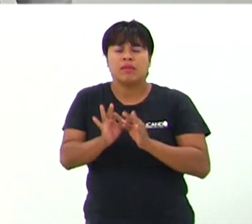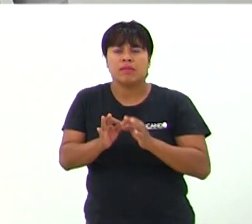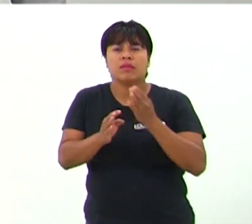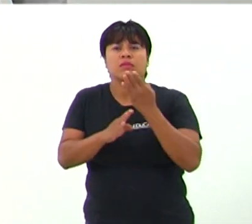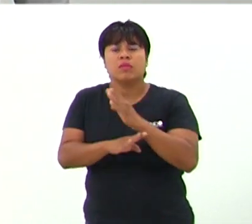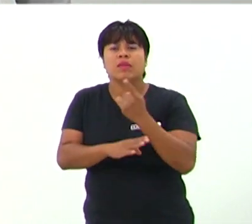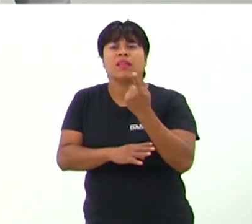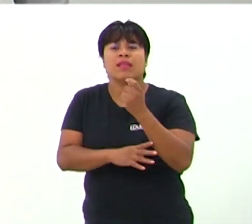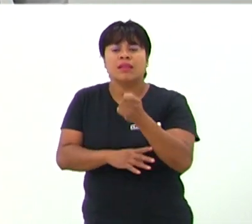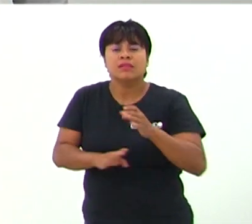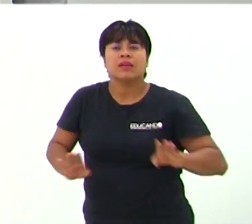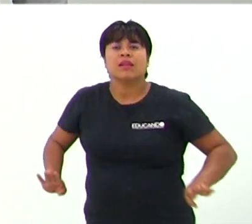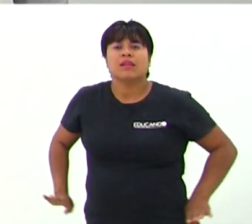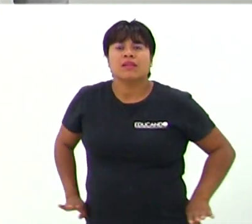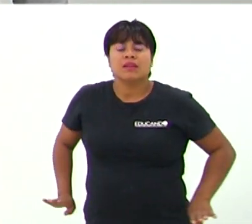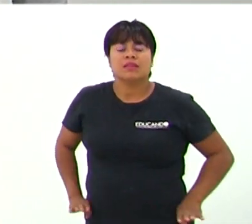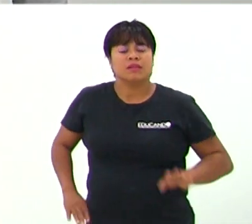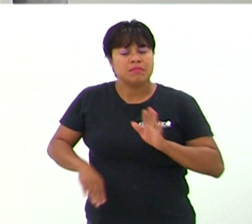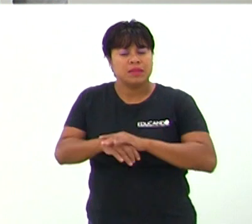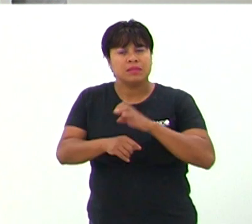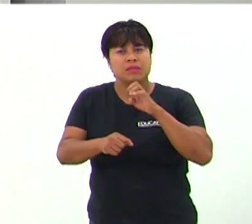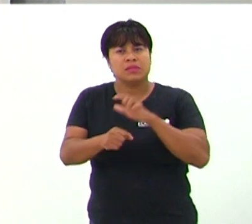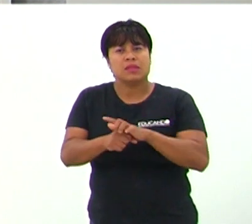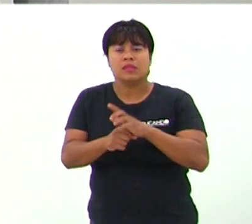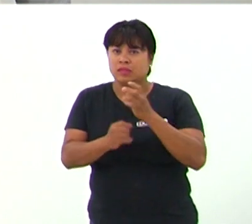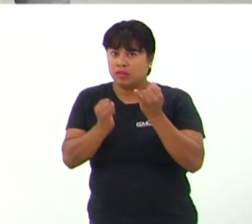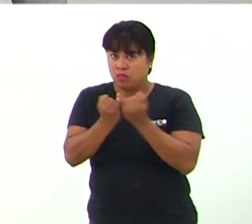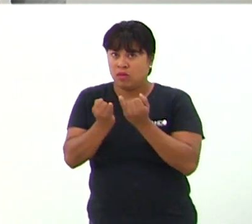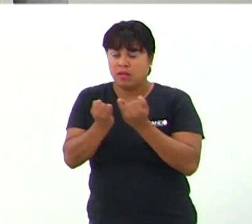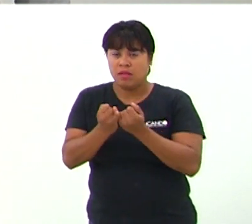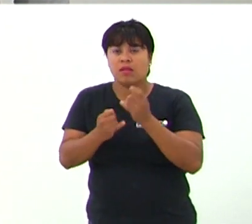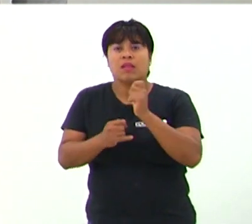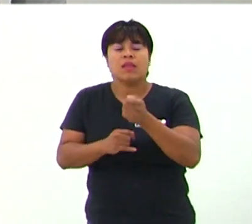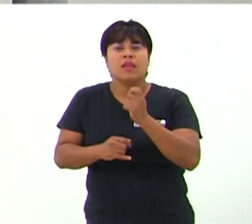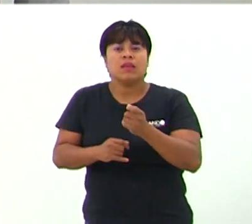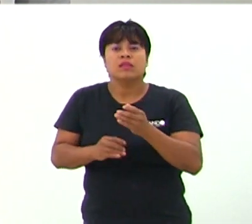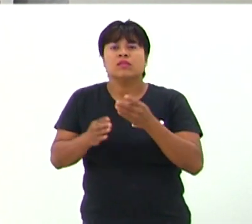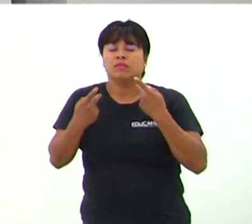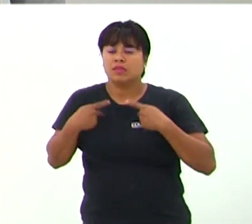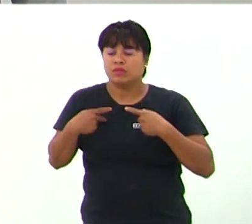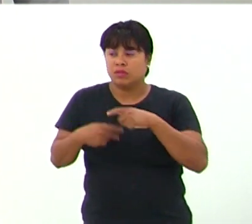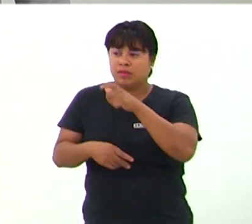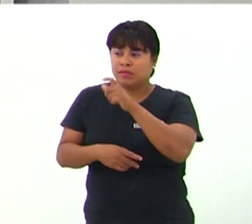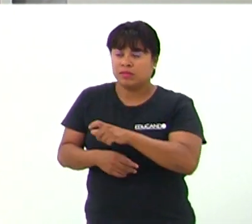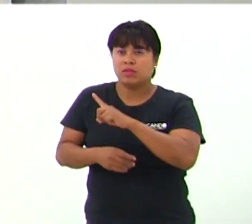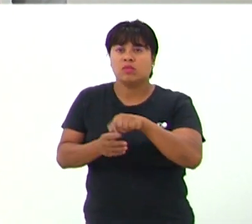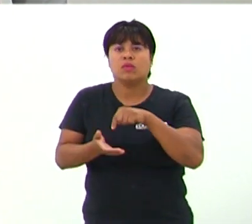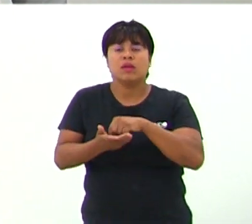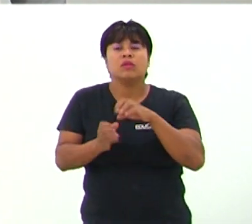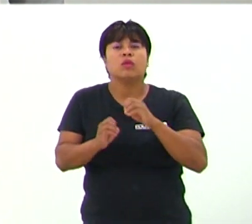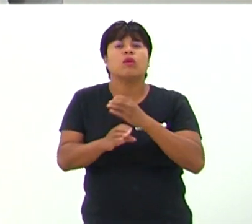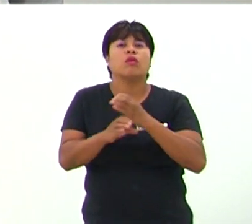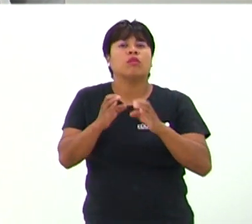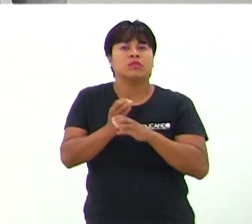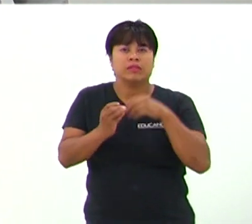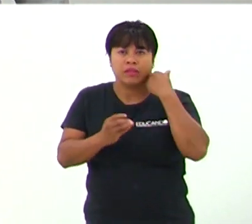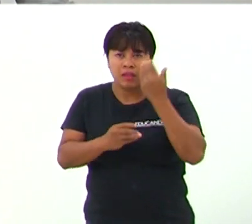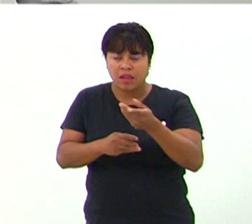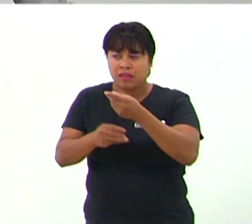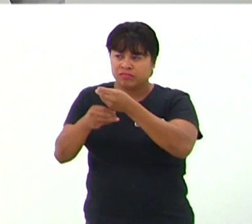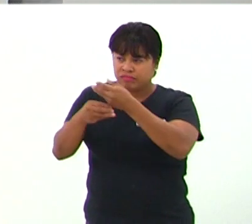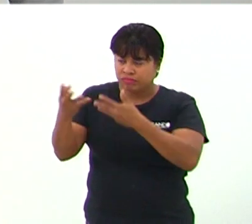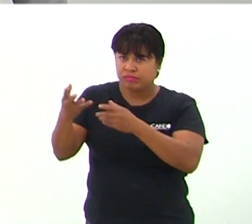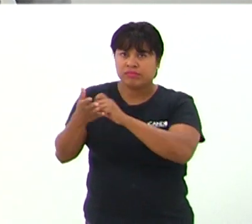que son las características más específicas, de igual forma en lo que son los personajes, lugares o cosas que quieras